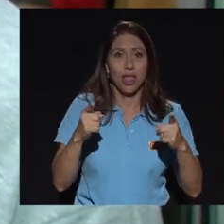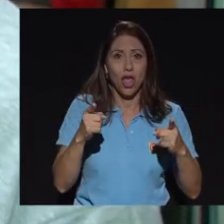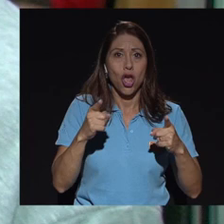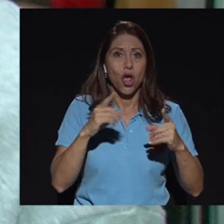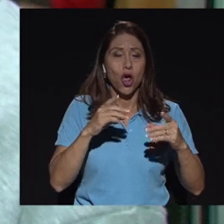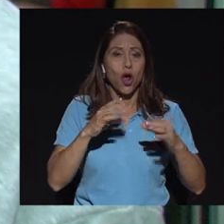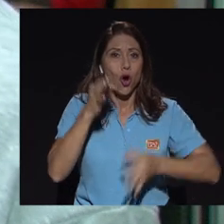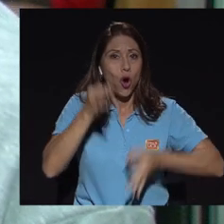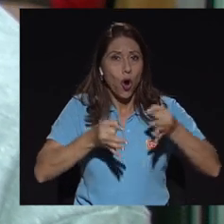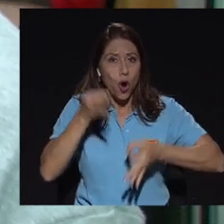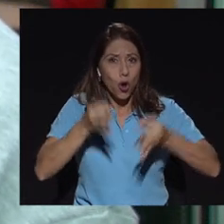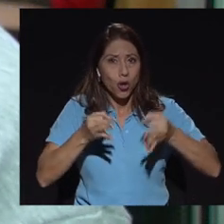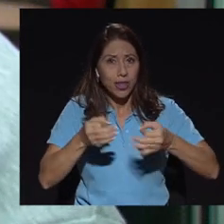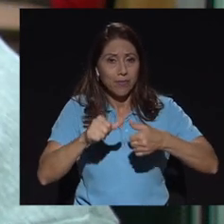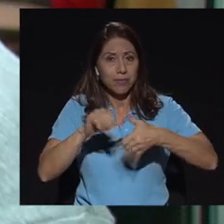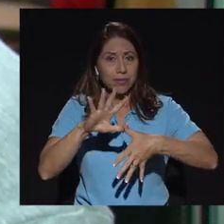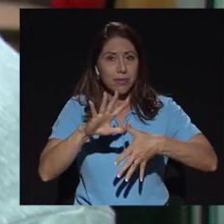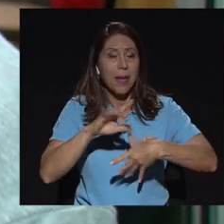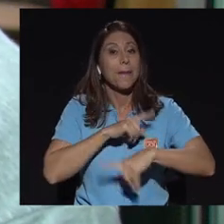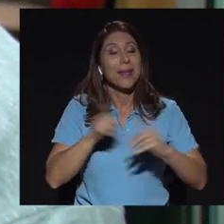que efectivamente